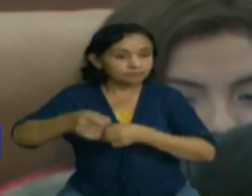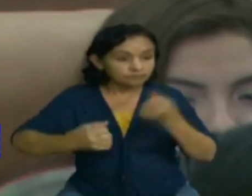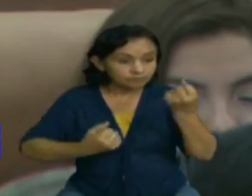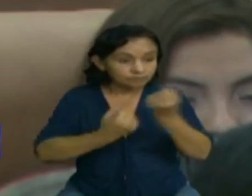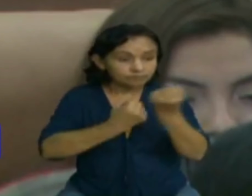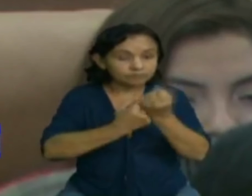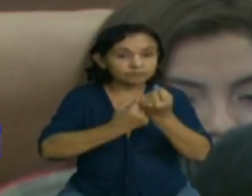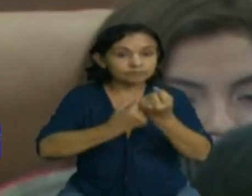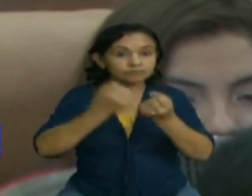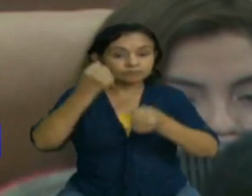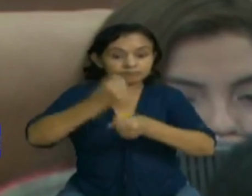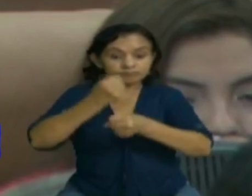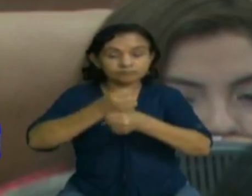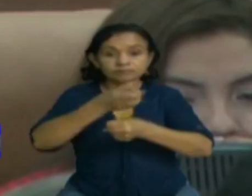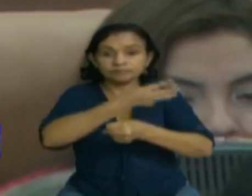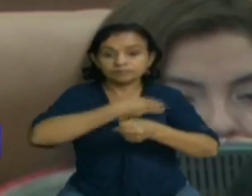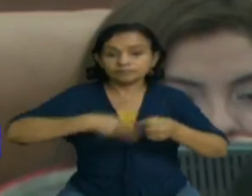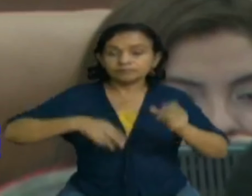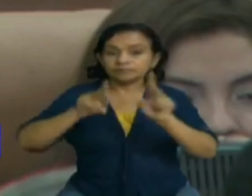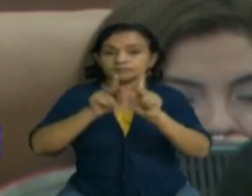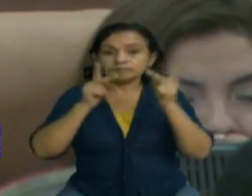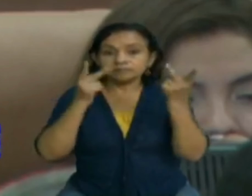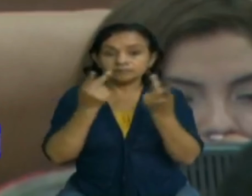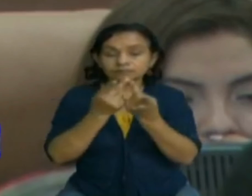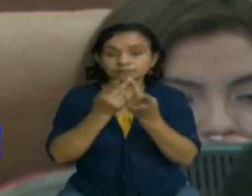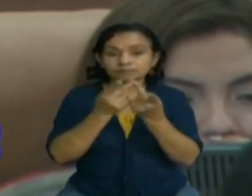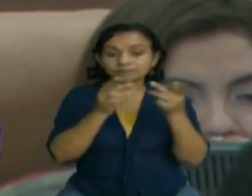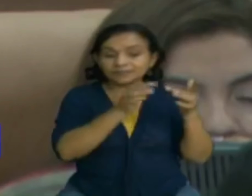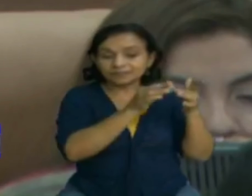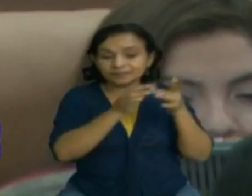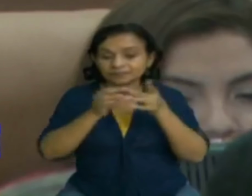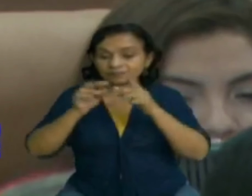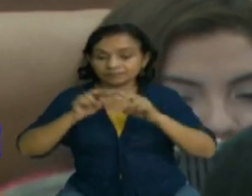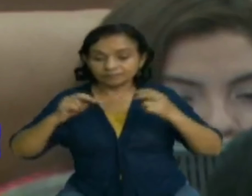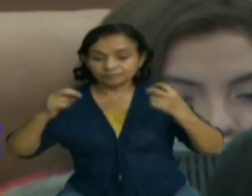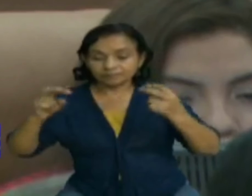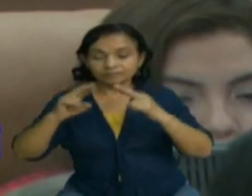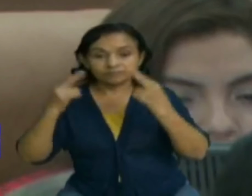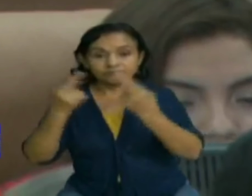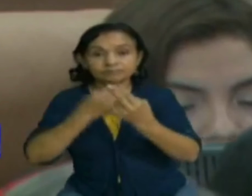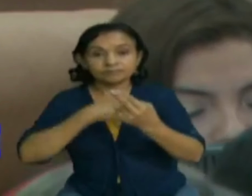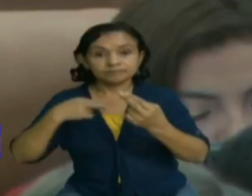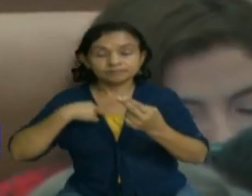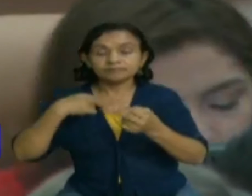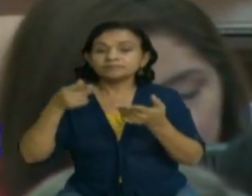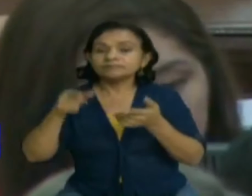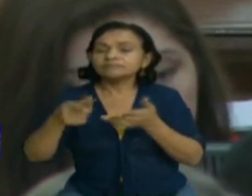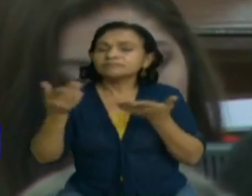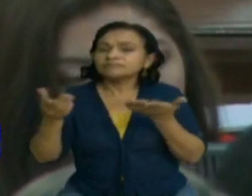Público, porque la audiencia especial de tutela de garantías que se crea será